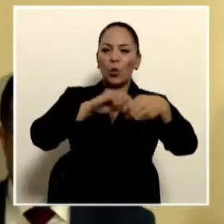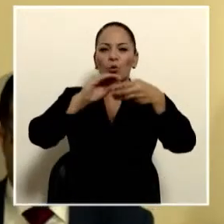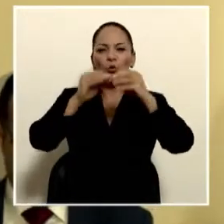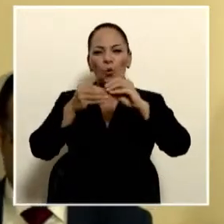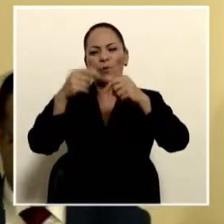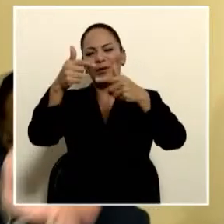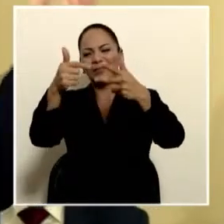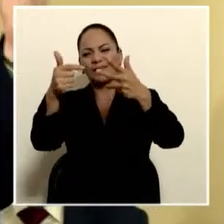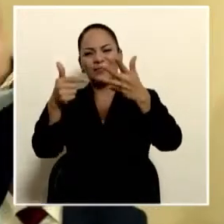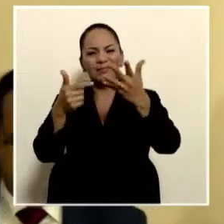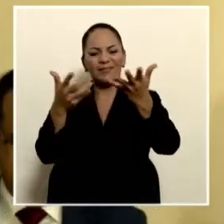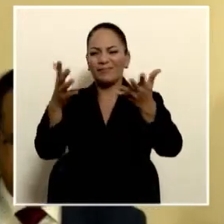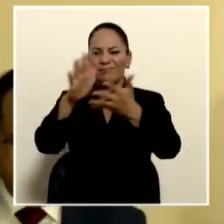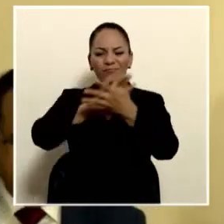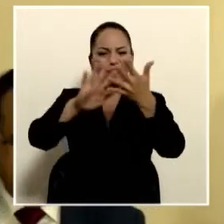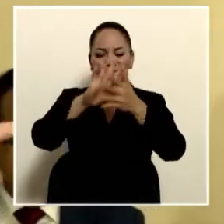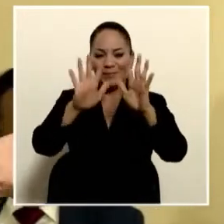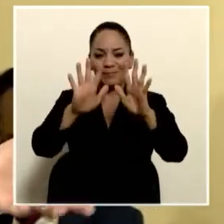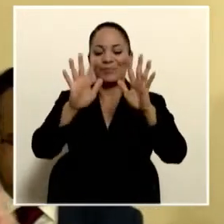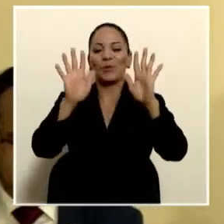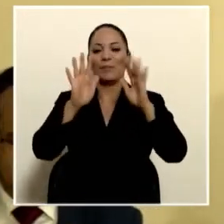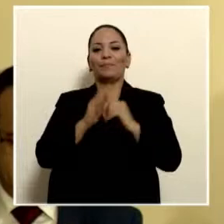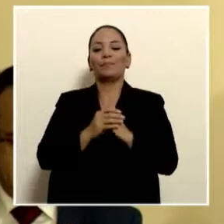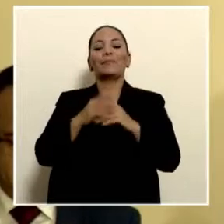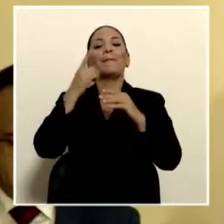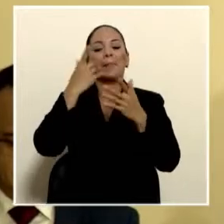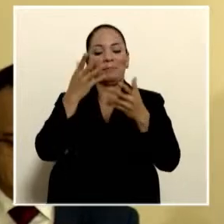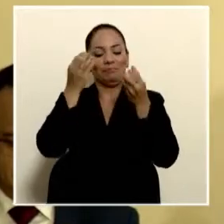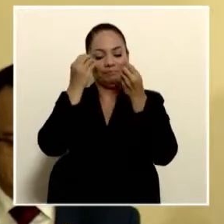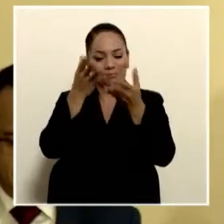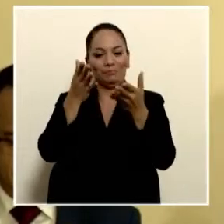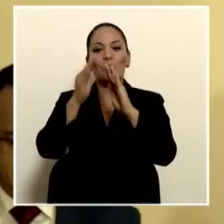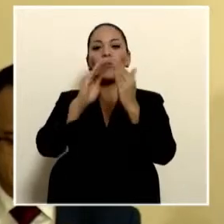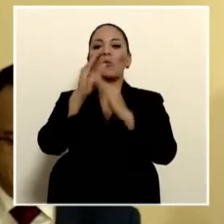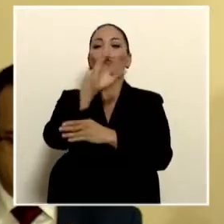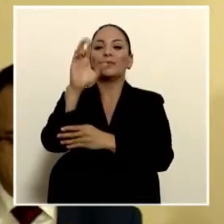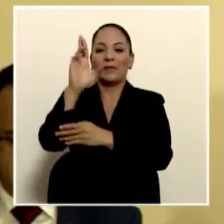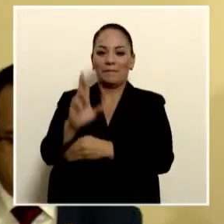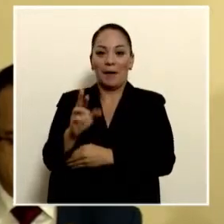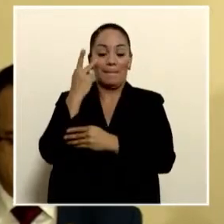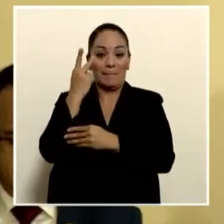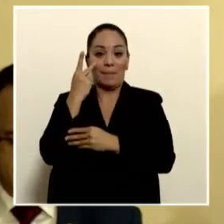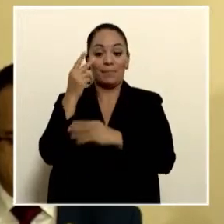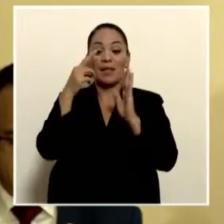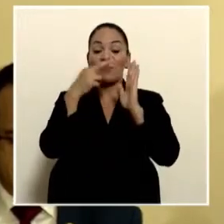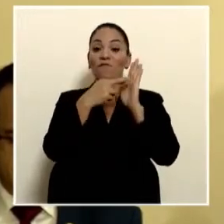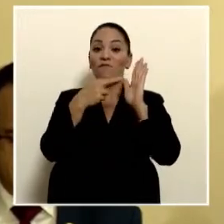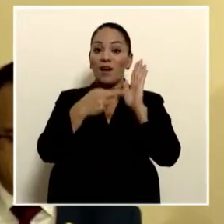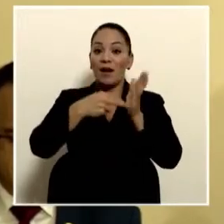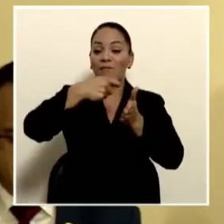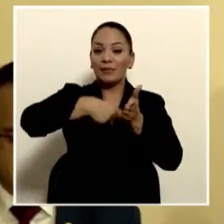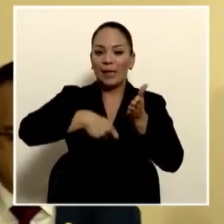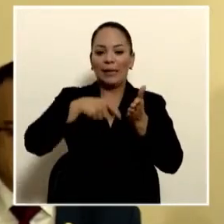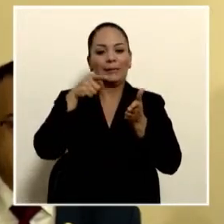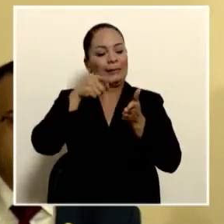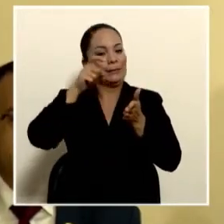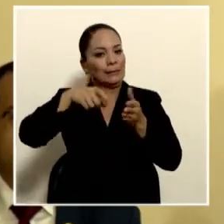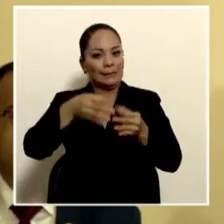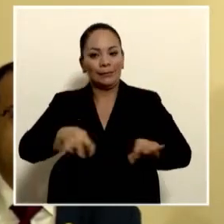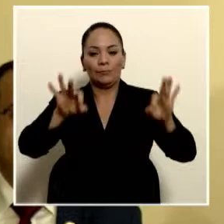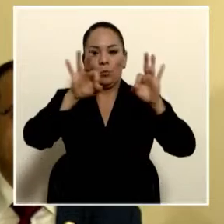y el otro tal y la cosa. Pueblo de Costa Rica. La regla fiscal es una cosa fundamental.